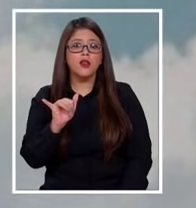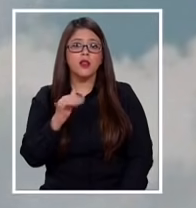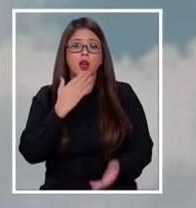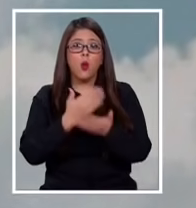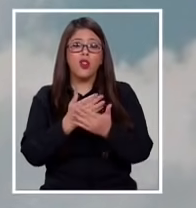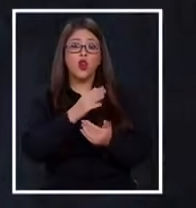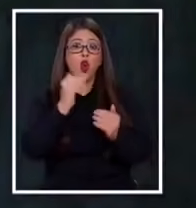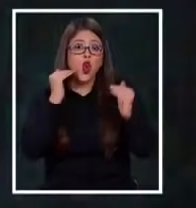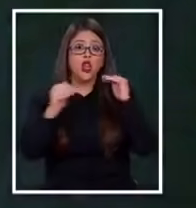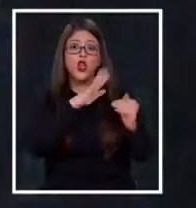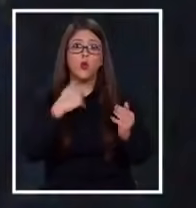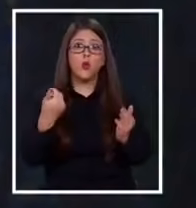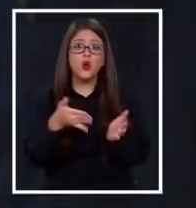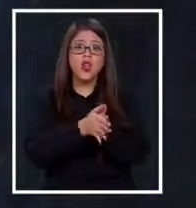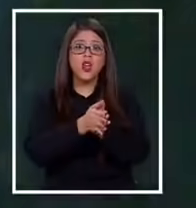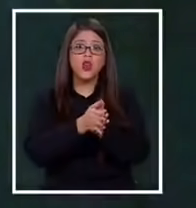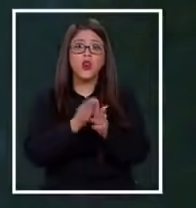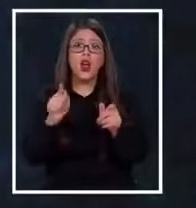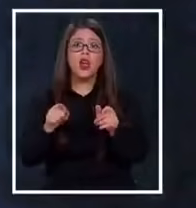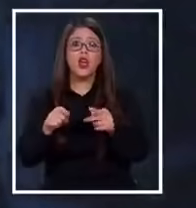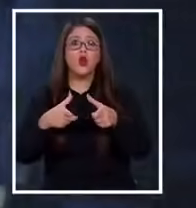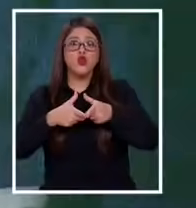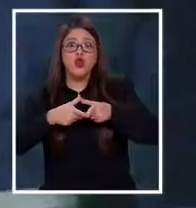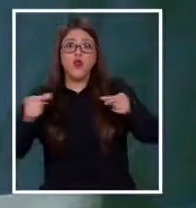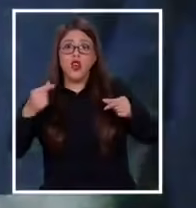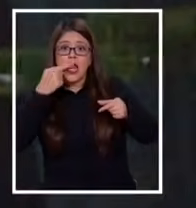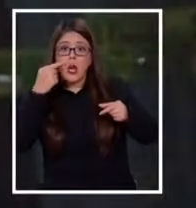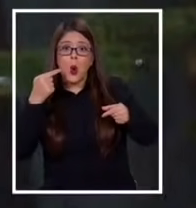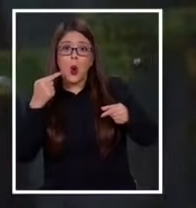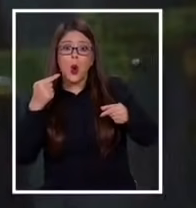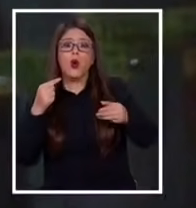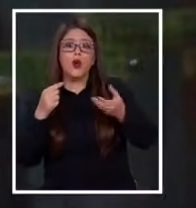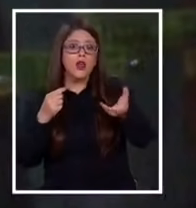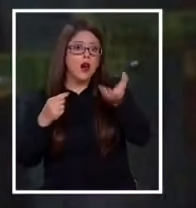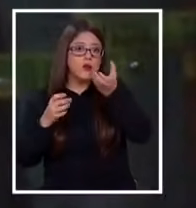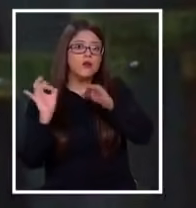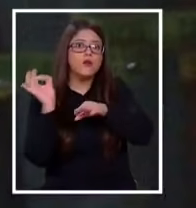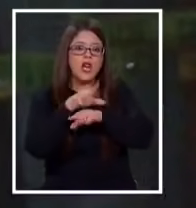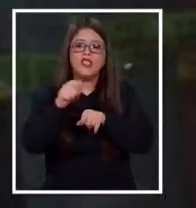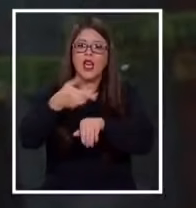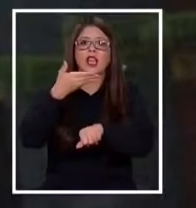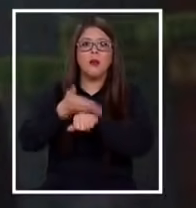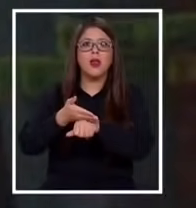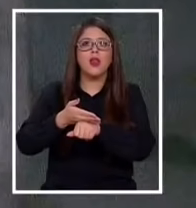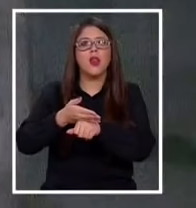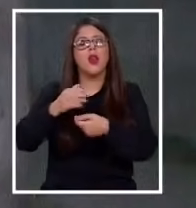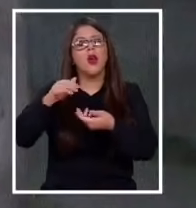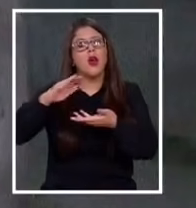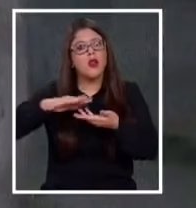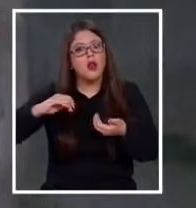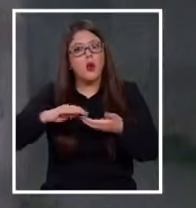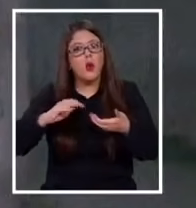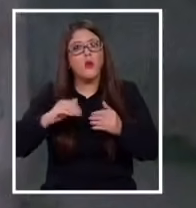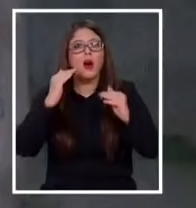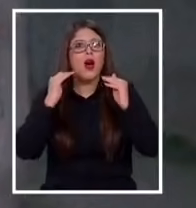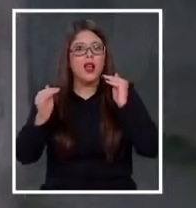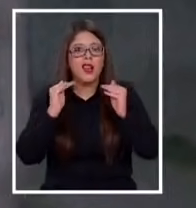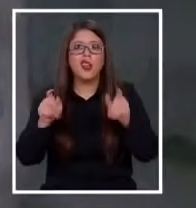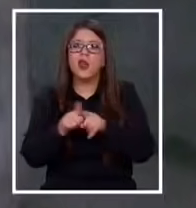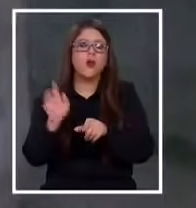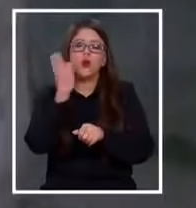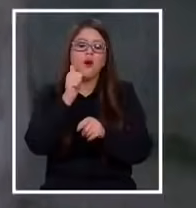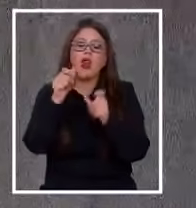niños fallecieron, se lo manda a un sobrino, y donde le pide perdón a la niña y le dice que las cosas se salieron